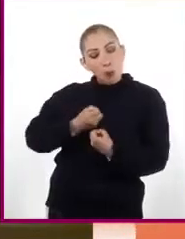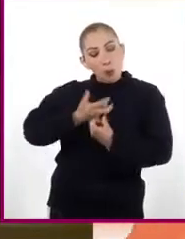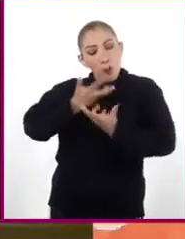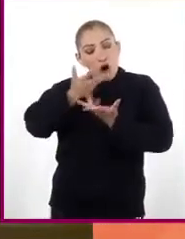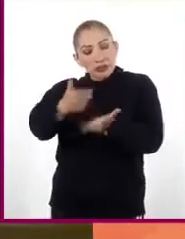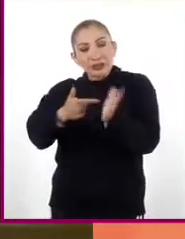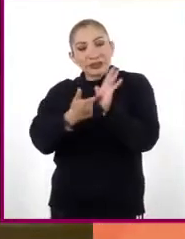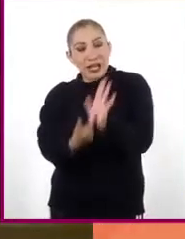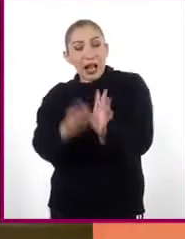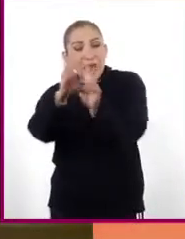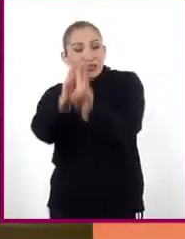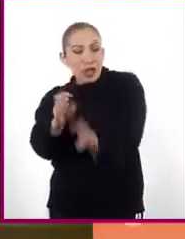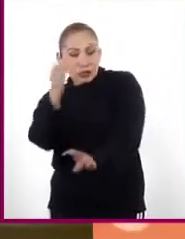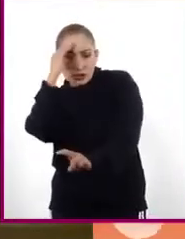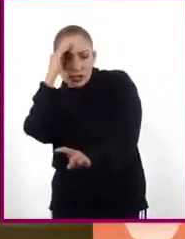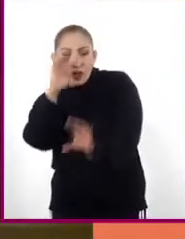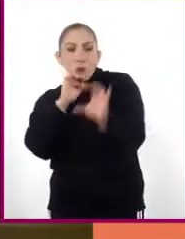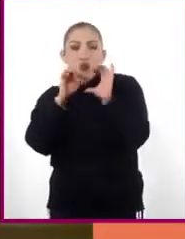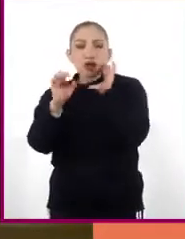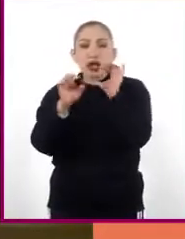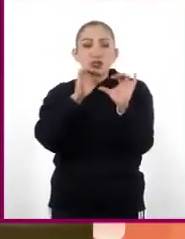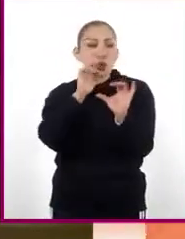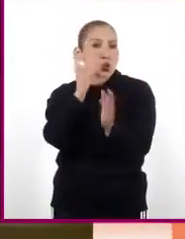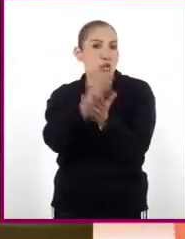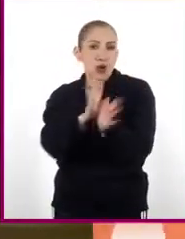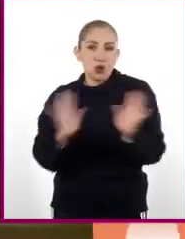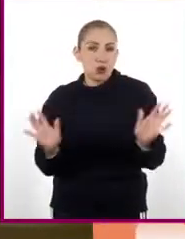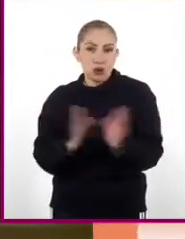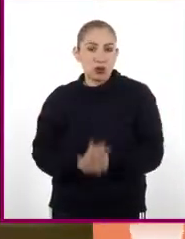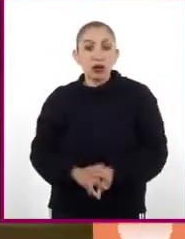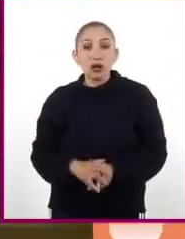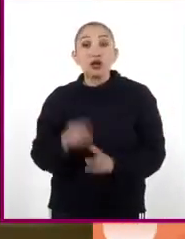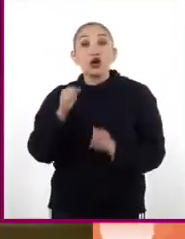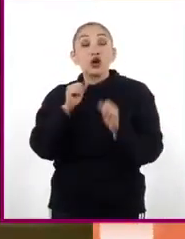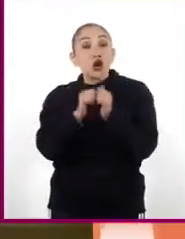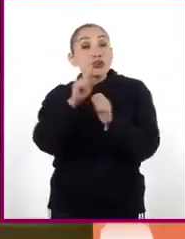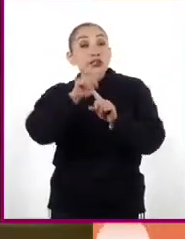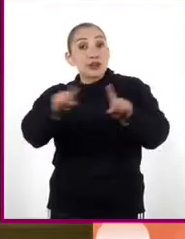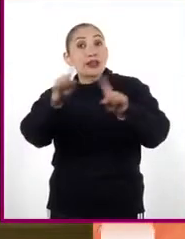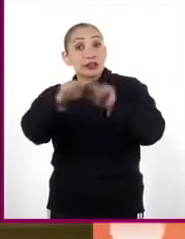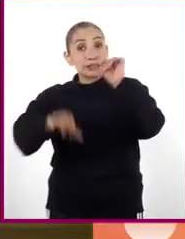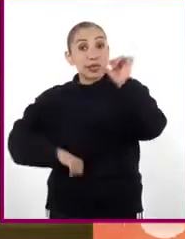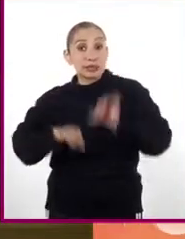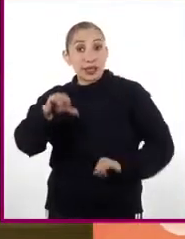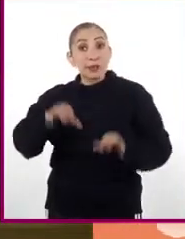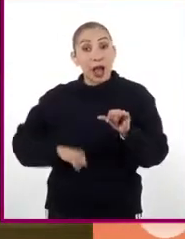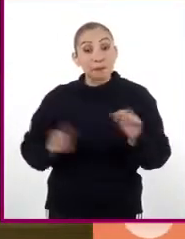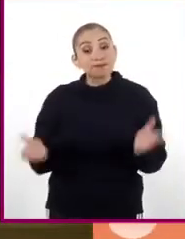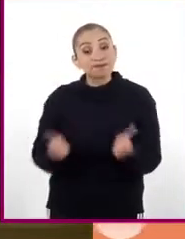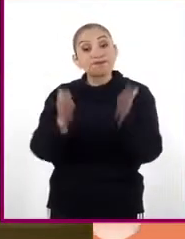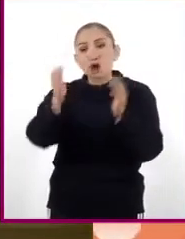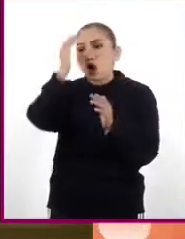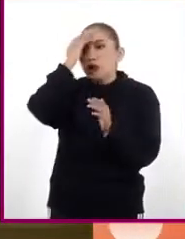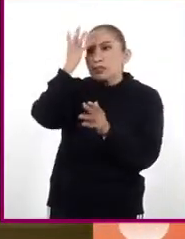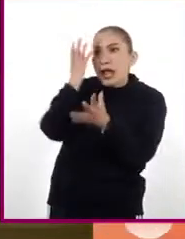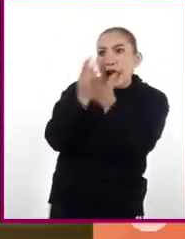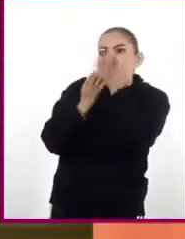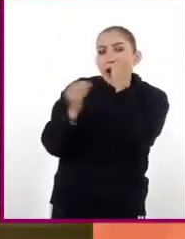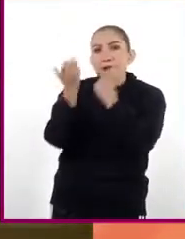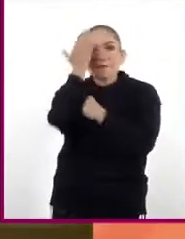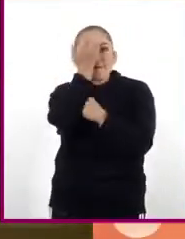expresión, análisis y comunicación. A través de diferentes actividades que promueven